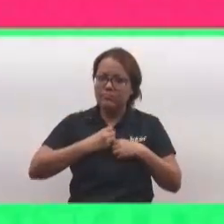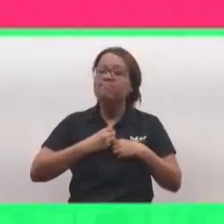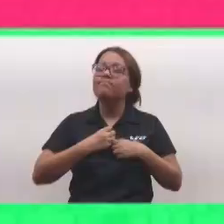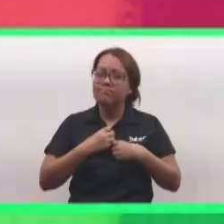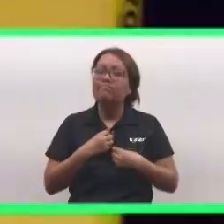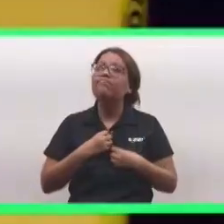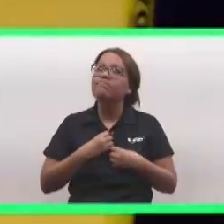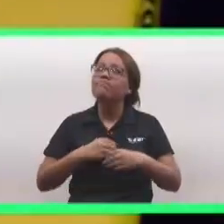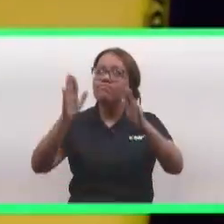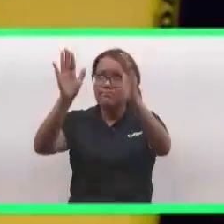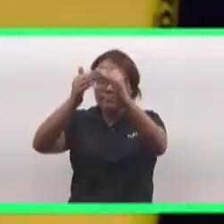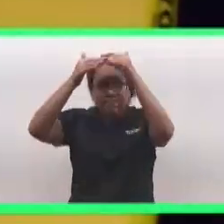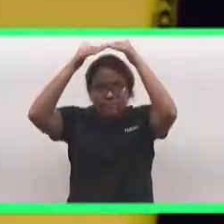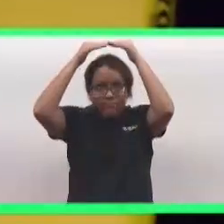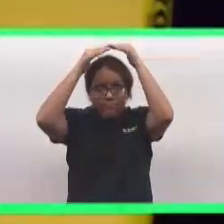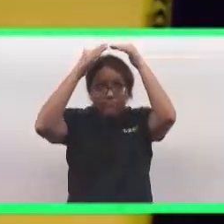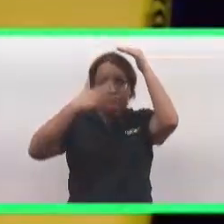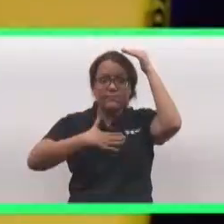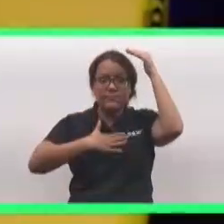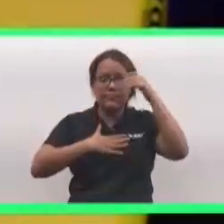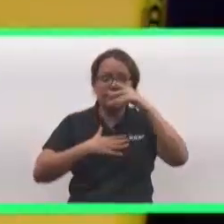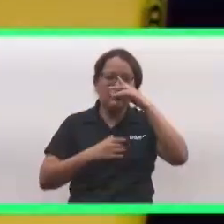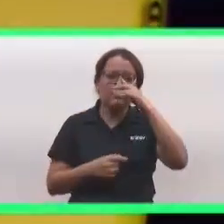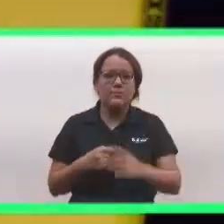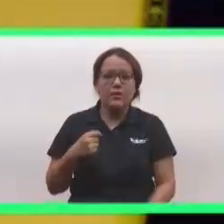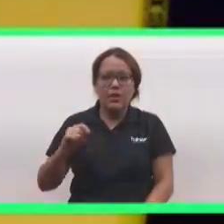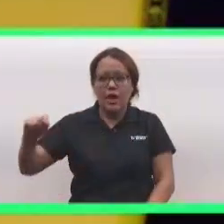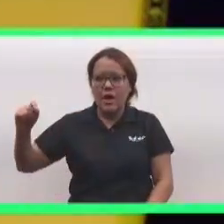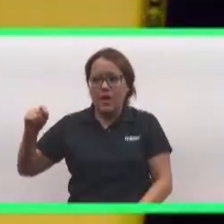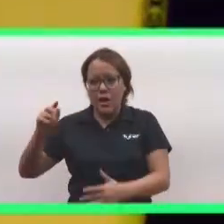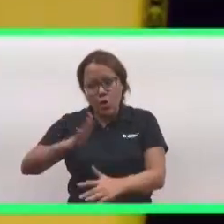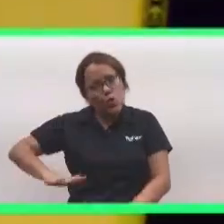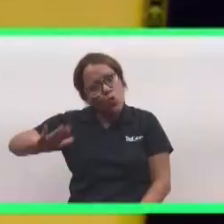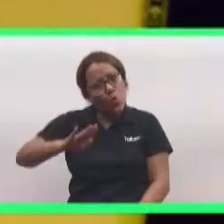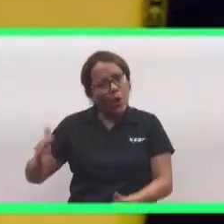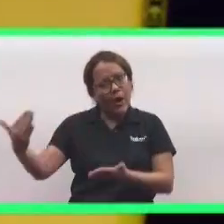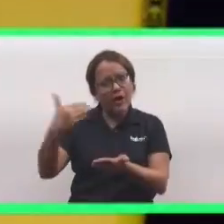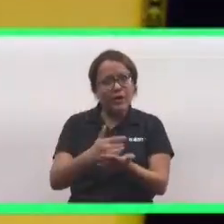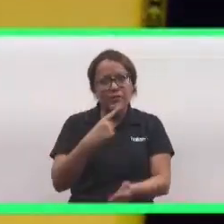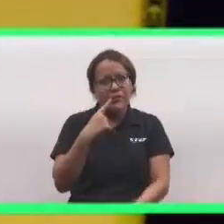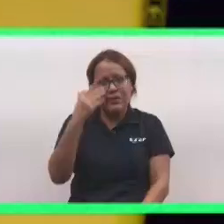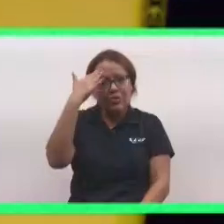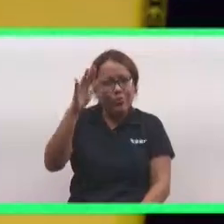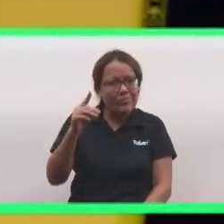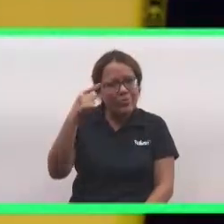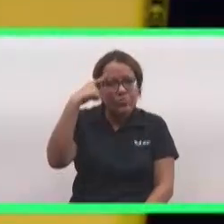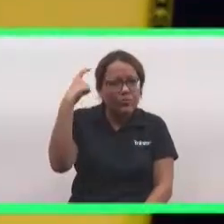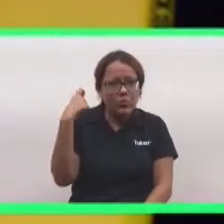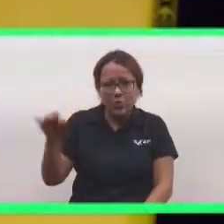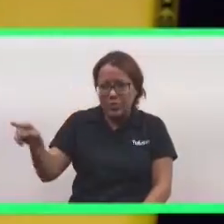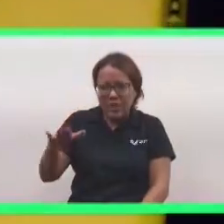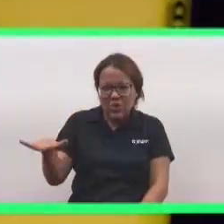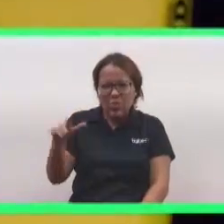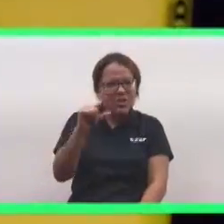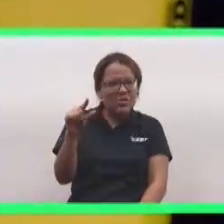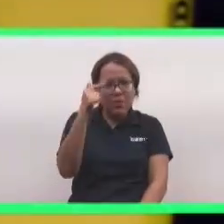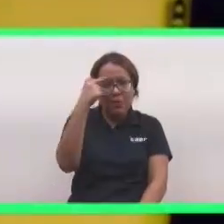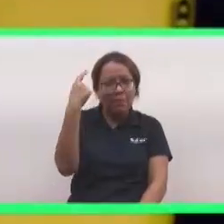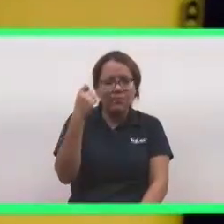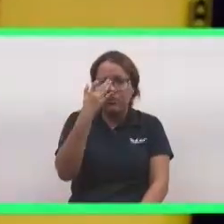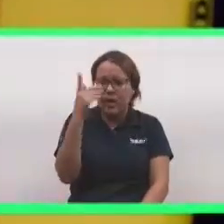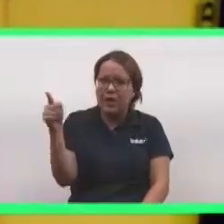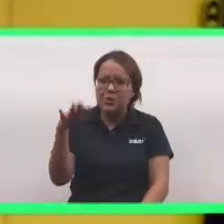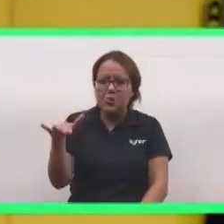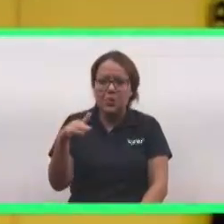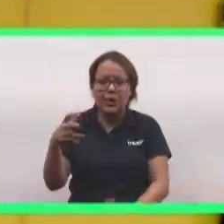alto refugio. Veníamos con Jorge, no me acuerdo de dónde, con el grupo de 15 o 14 muchachos que vamos a las cárceles y a predicar,